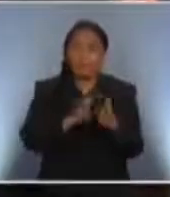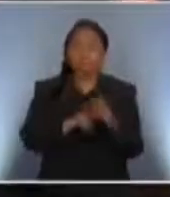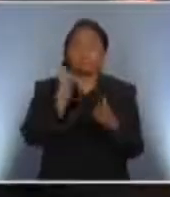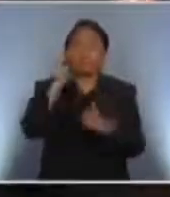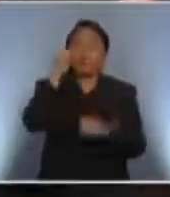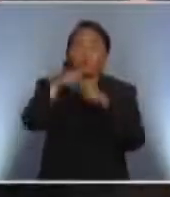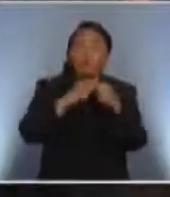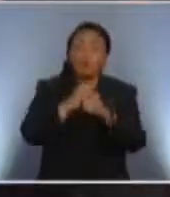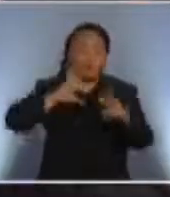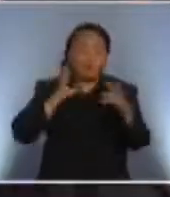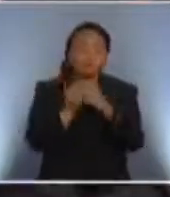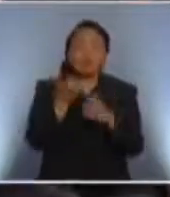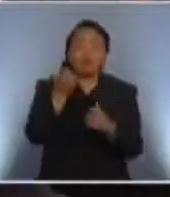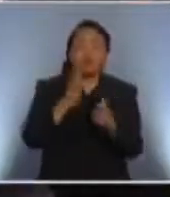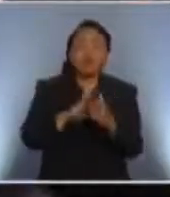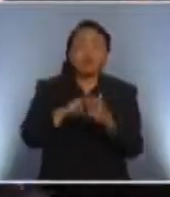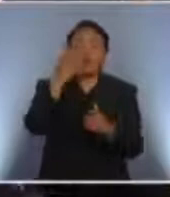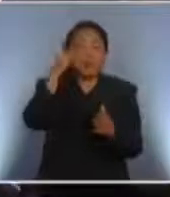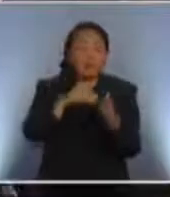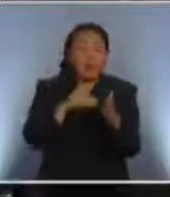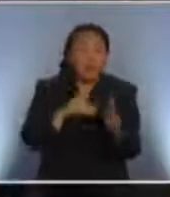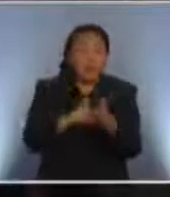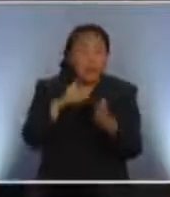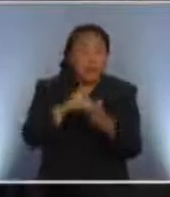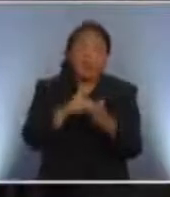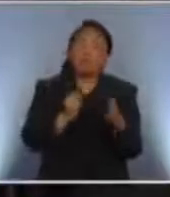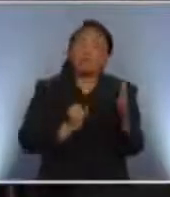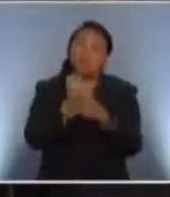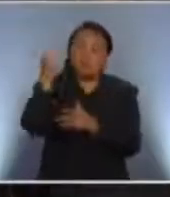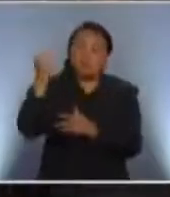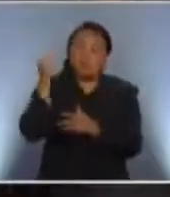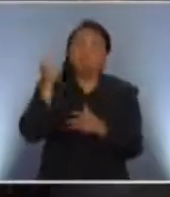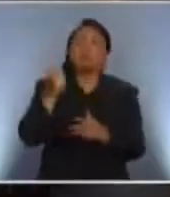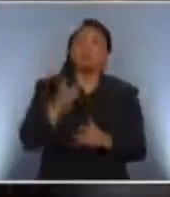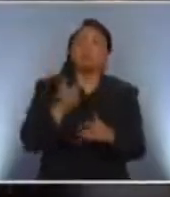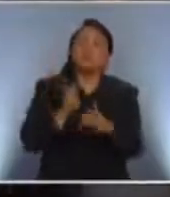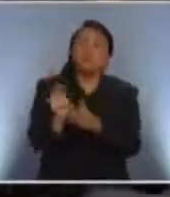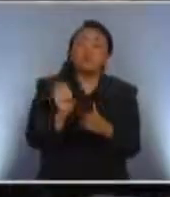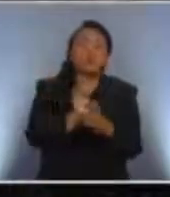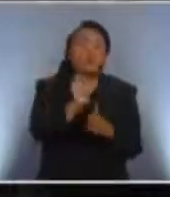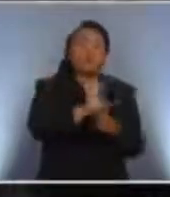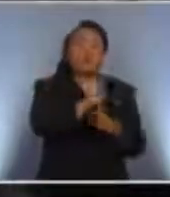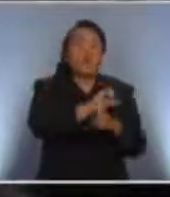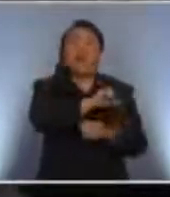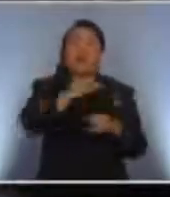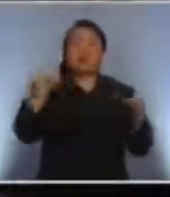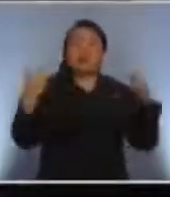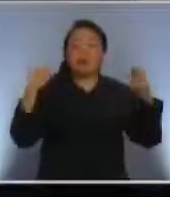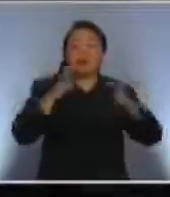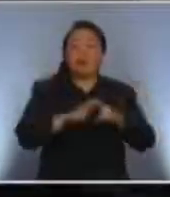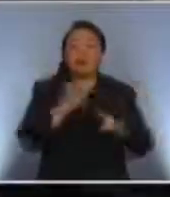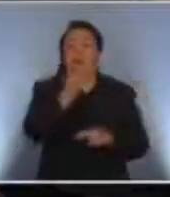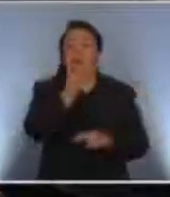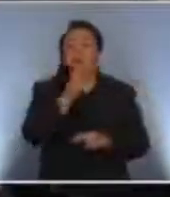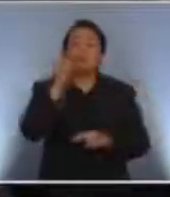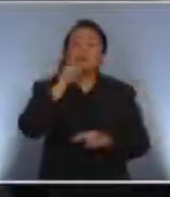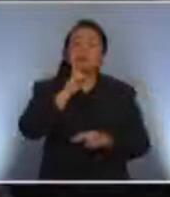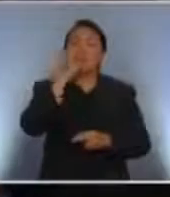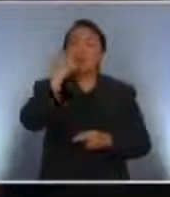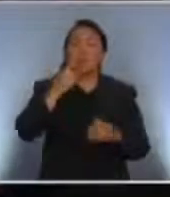anual de 5 mil millones de pesos se destinarán a maestras y maestros frente a